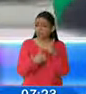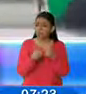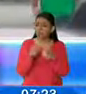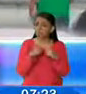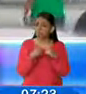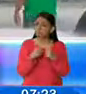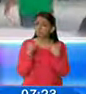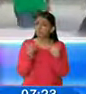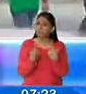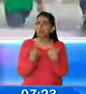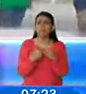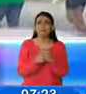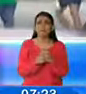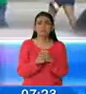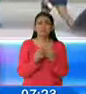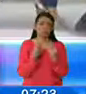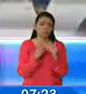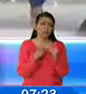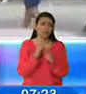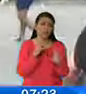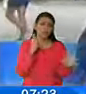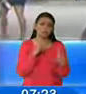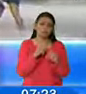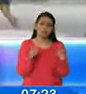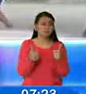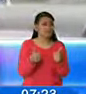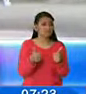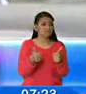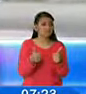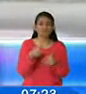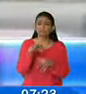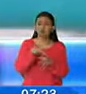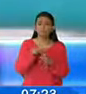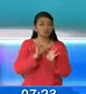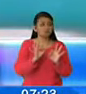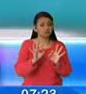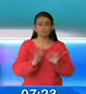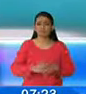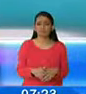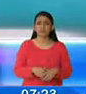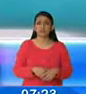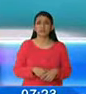desenvolvimiento. Claro que bastante gente, pero igual se da poco a poco.